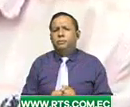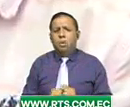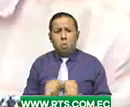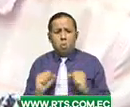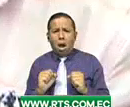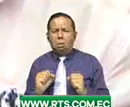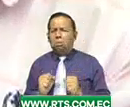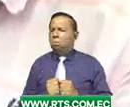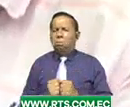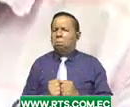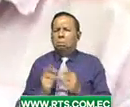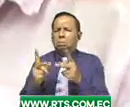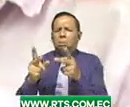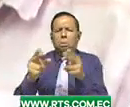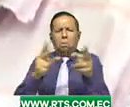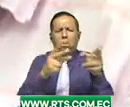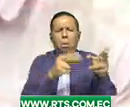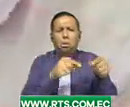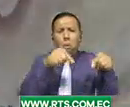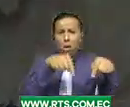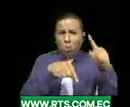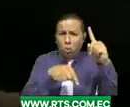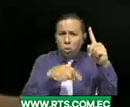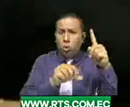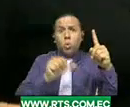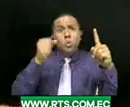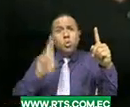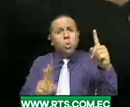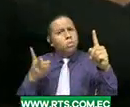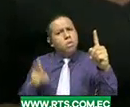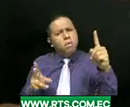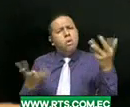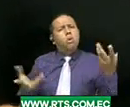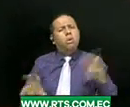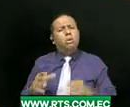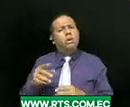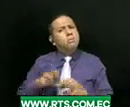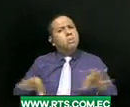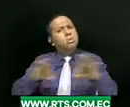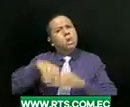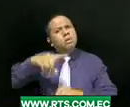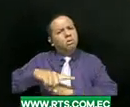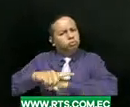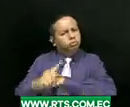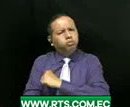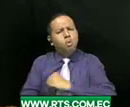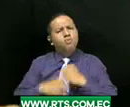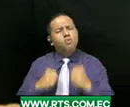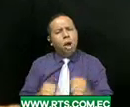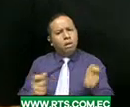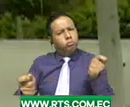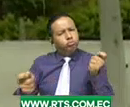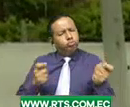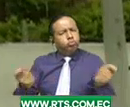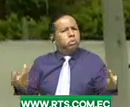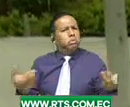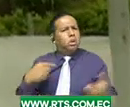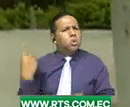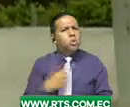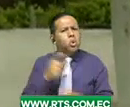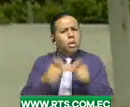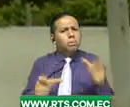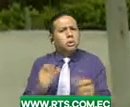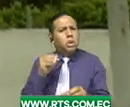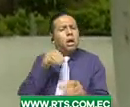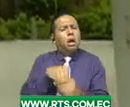siempre, no solo aquí, en el otro también, en el otro hospital del sur. Hay que ser un poco más radical, de lo contrario esto vamos a seguir. Y los perjudicados vamos a ser siempre los